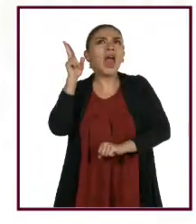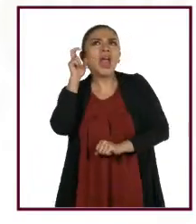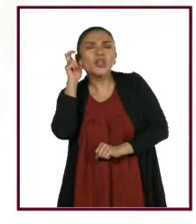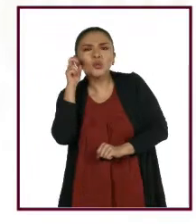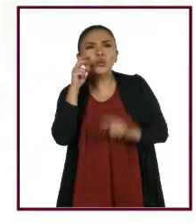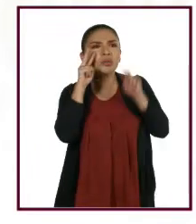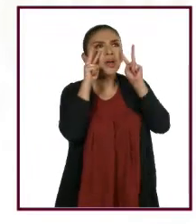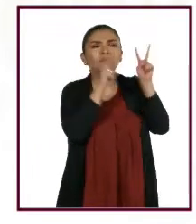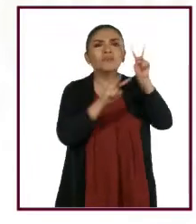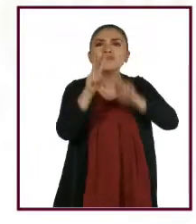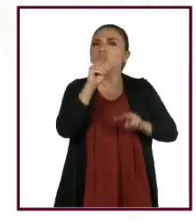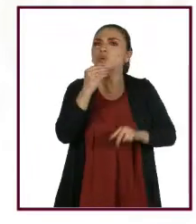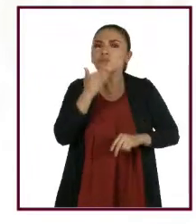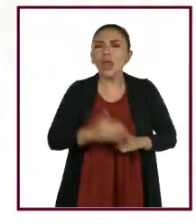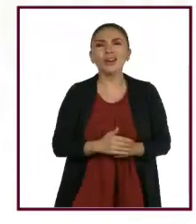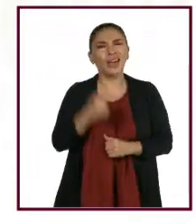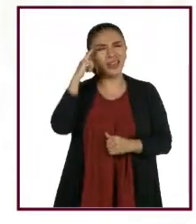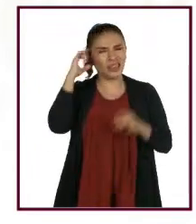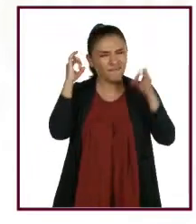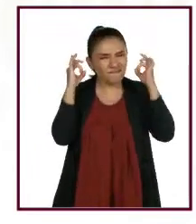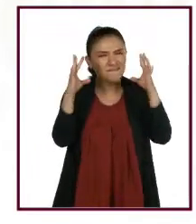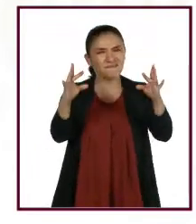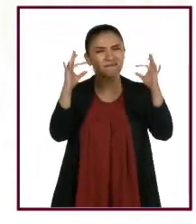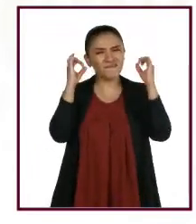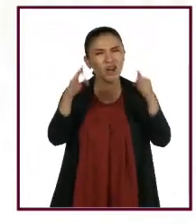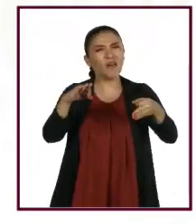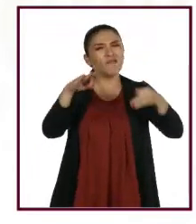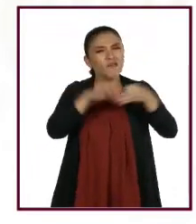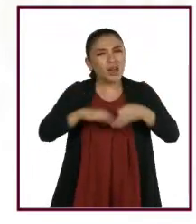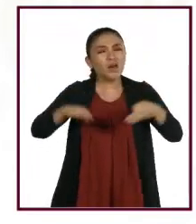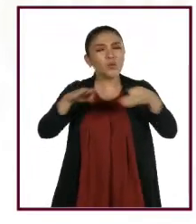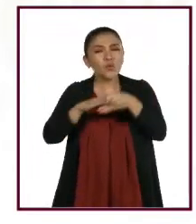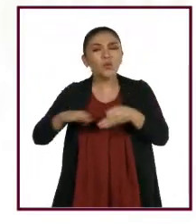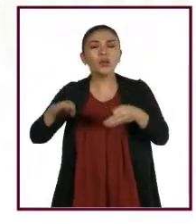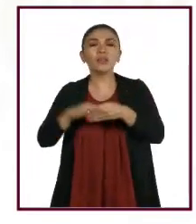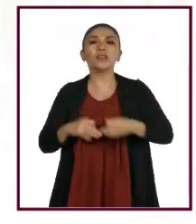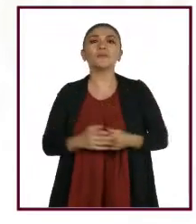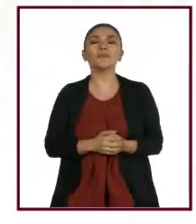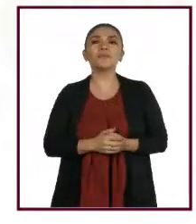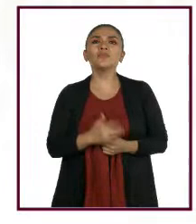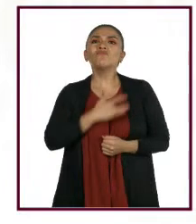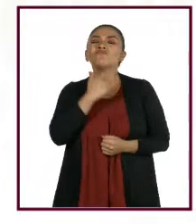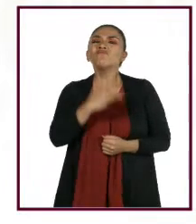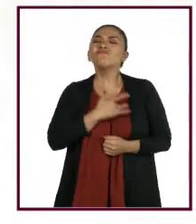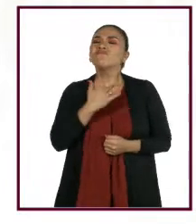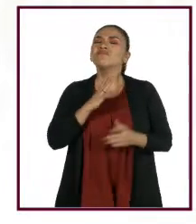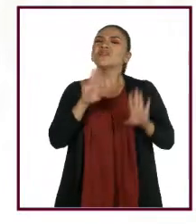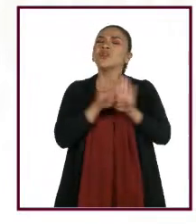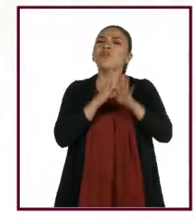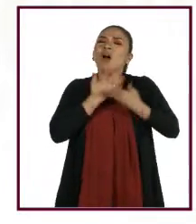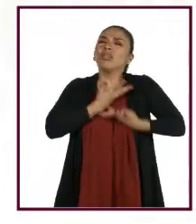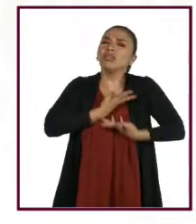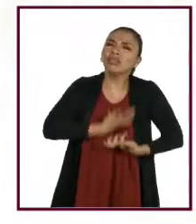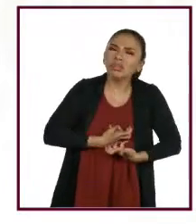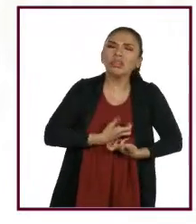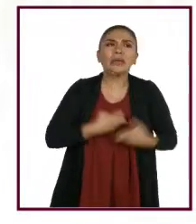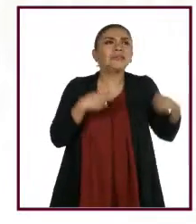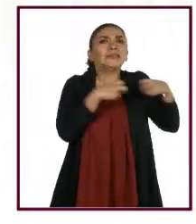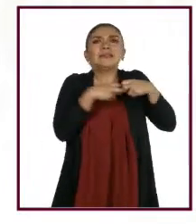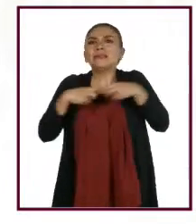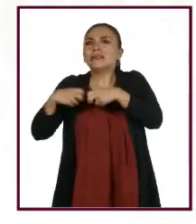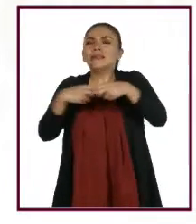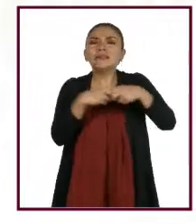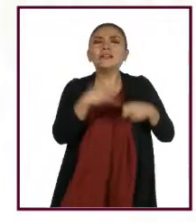y de la vista, dolores de cabeza muy frecuentes, condicionamiento de estados de depresión, ansiedad